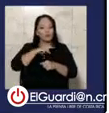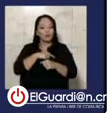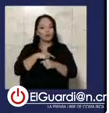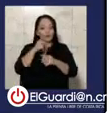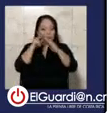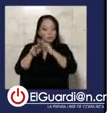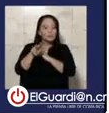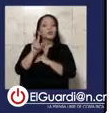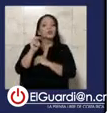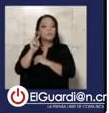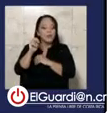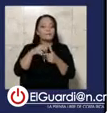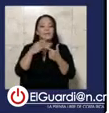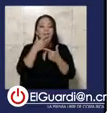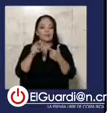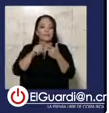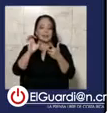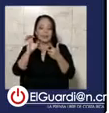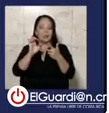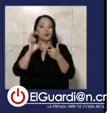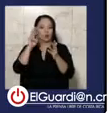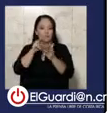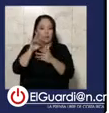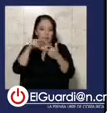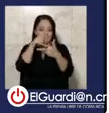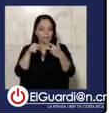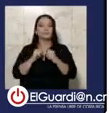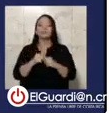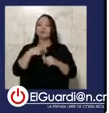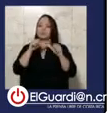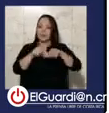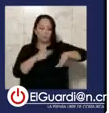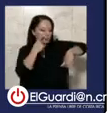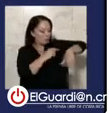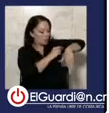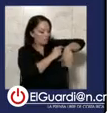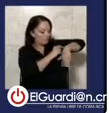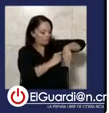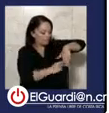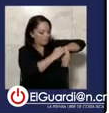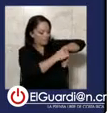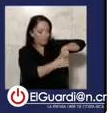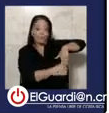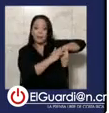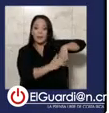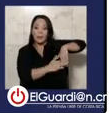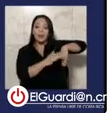para noviembre, diciembre y enero del 2024, seguimos previendo que el Caribe, en su